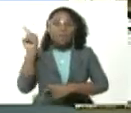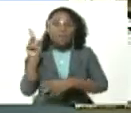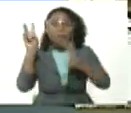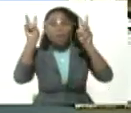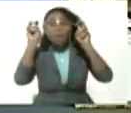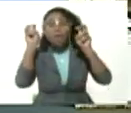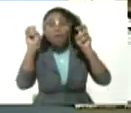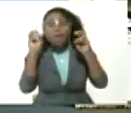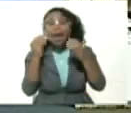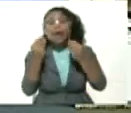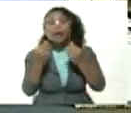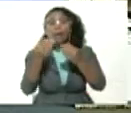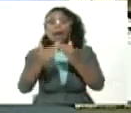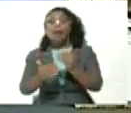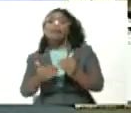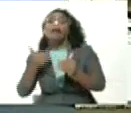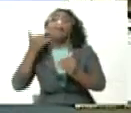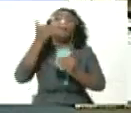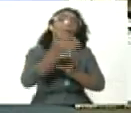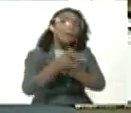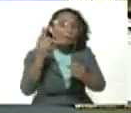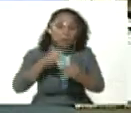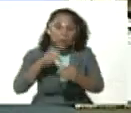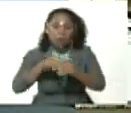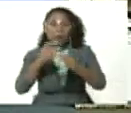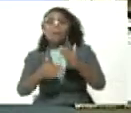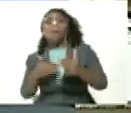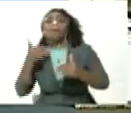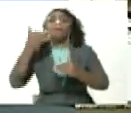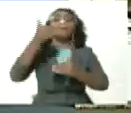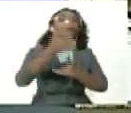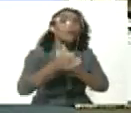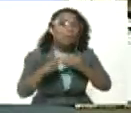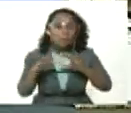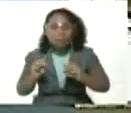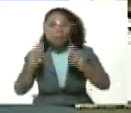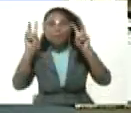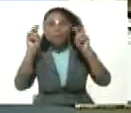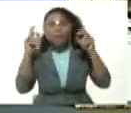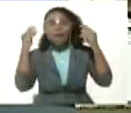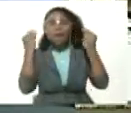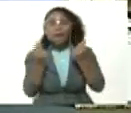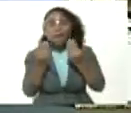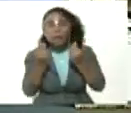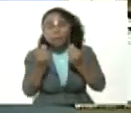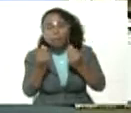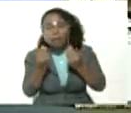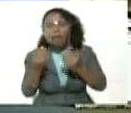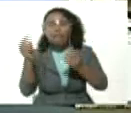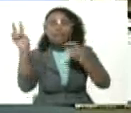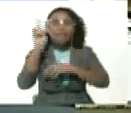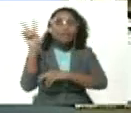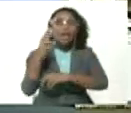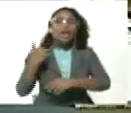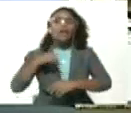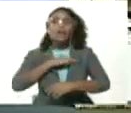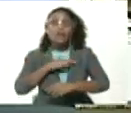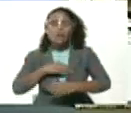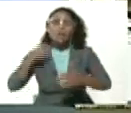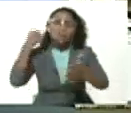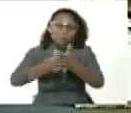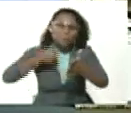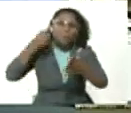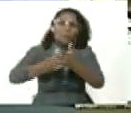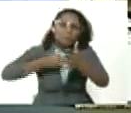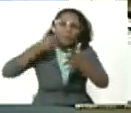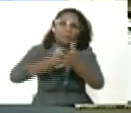economía post-petrolera, post-capitalista, la nueva economía venezolana que estamos empeñados